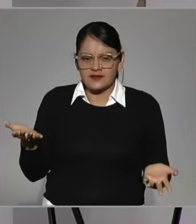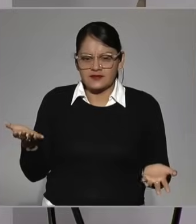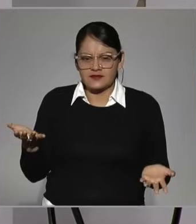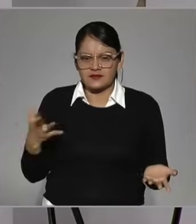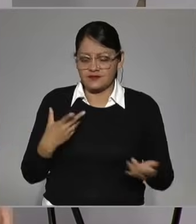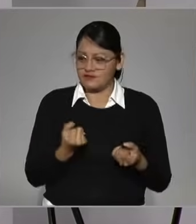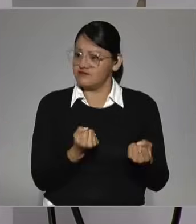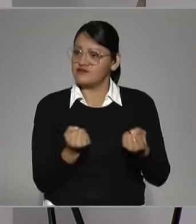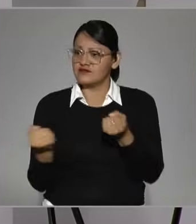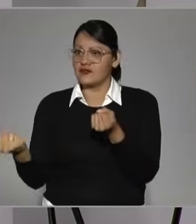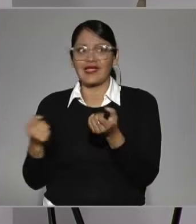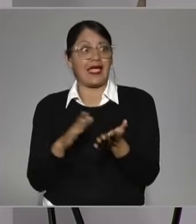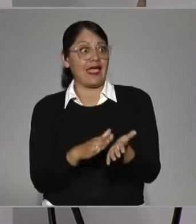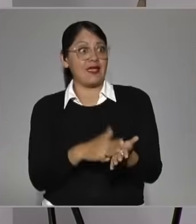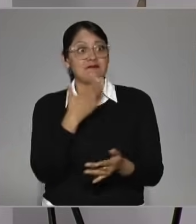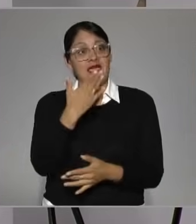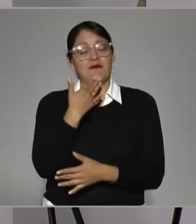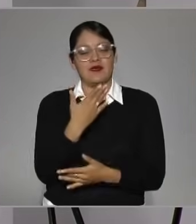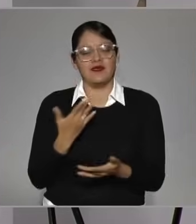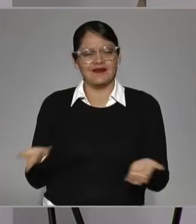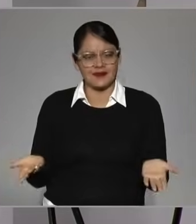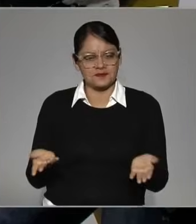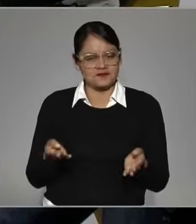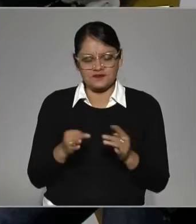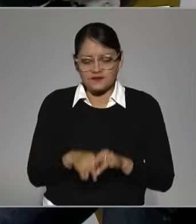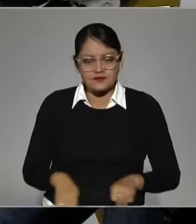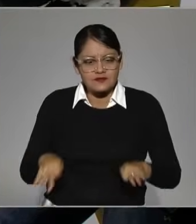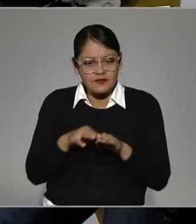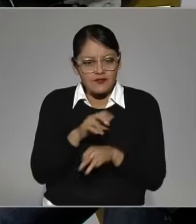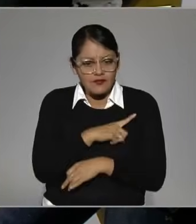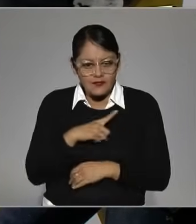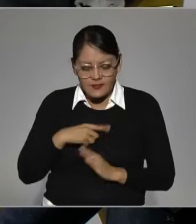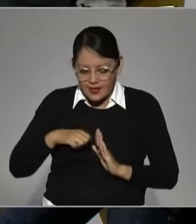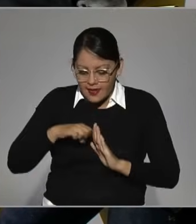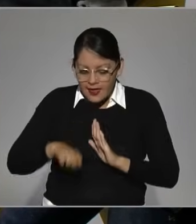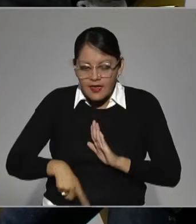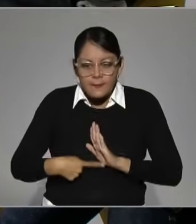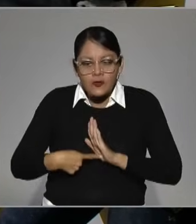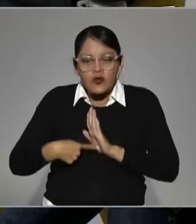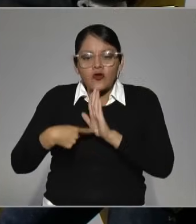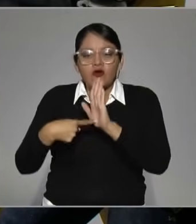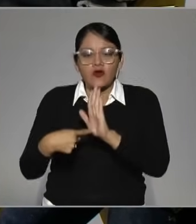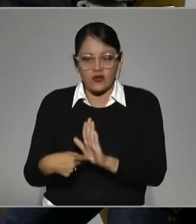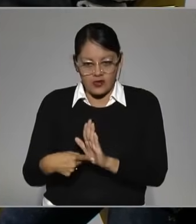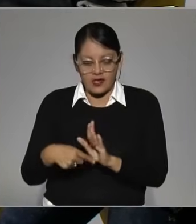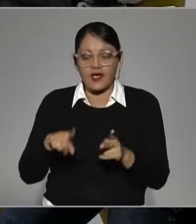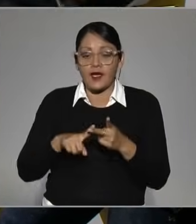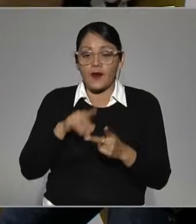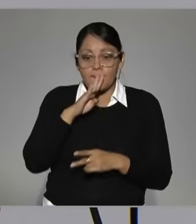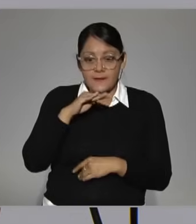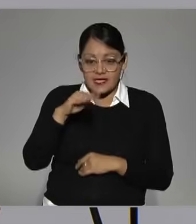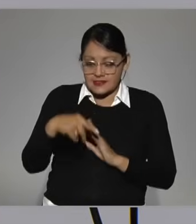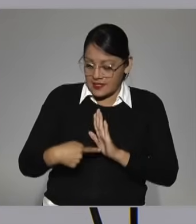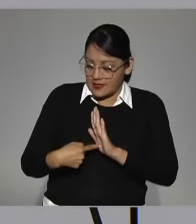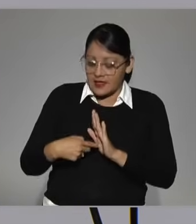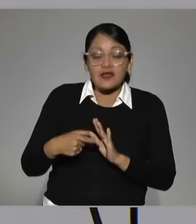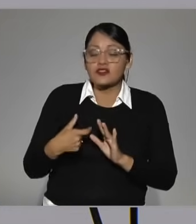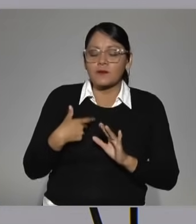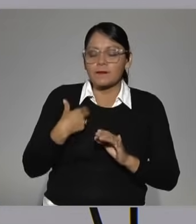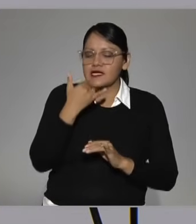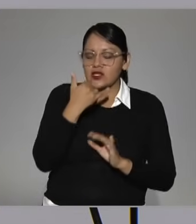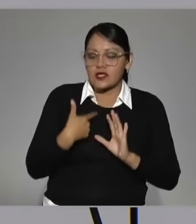tomó ventaja y estas cosas. Entonces, sí es importante a través del ejemplo, sí es importante a través de los mensajes que yo estoy dando y